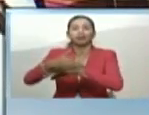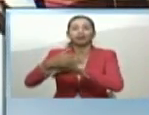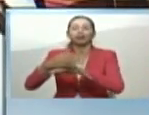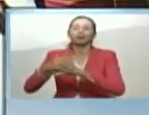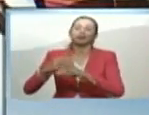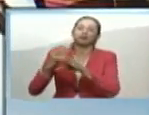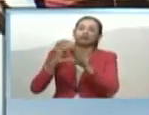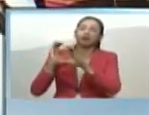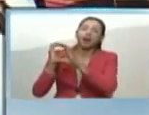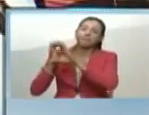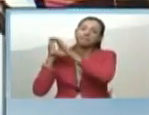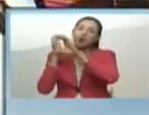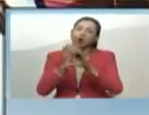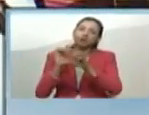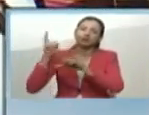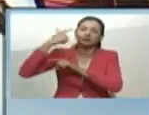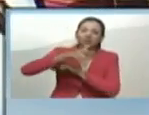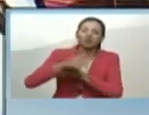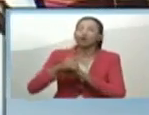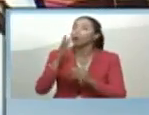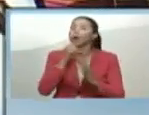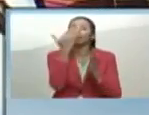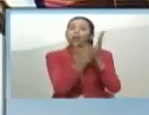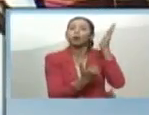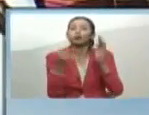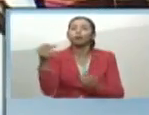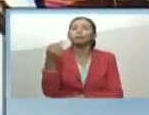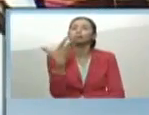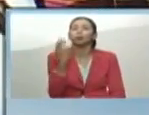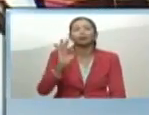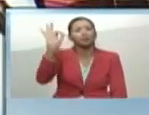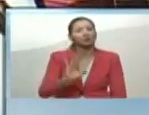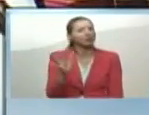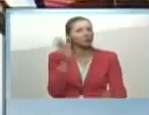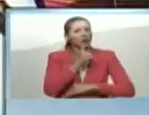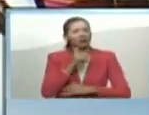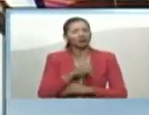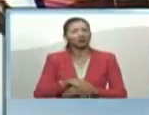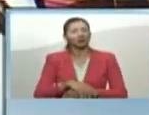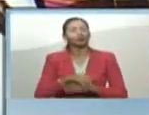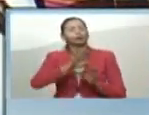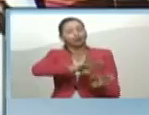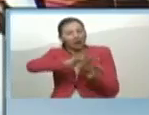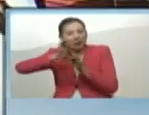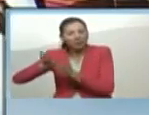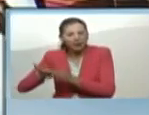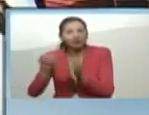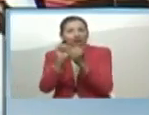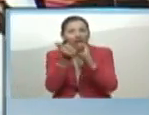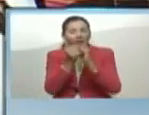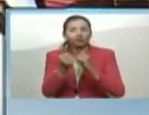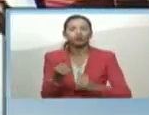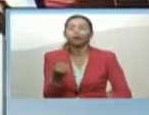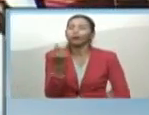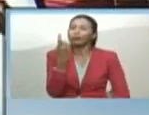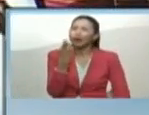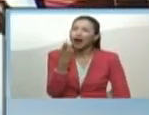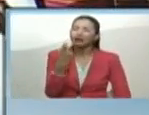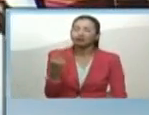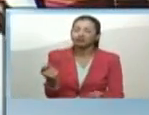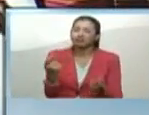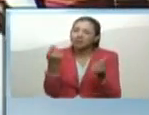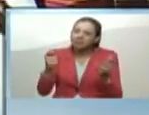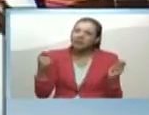a eso no hay quien le ponga un Coto a ellos también en la parte del deporte no hay una